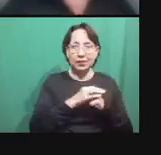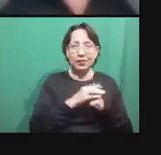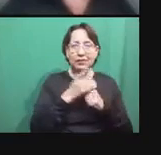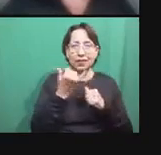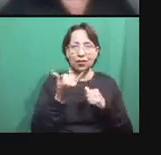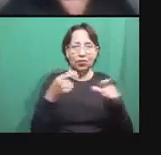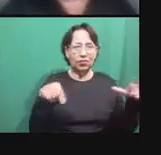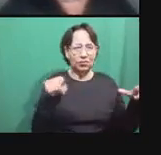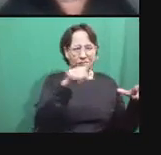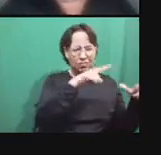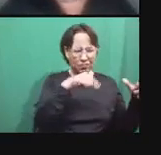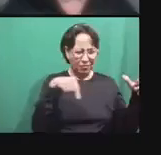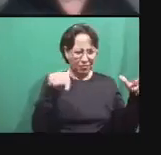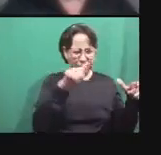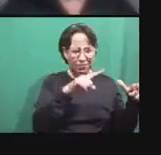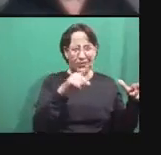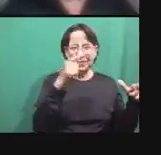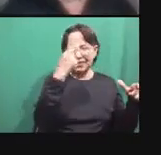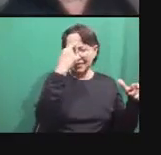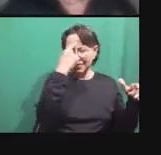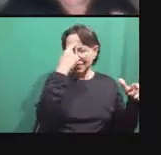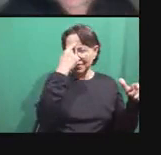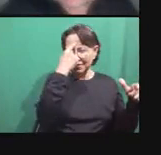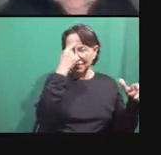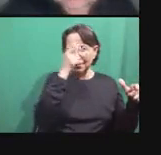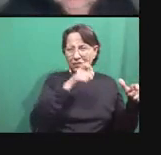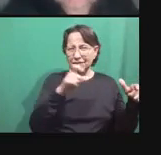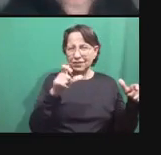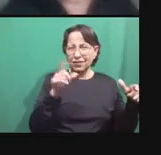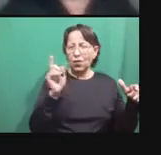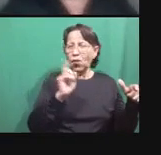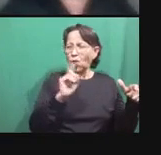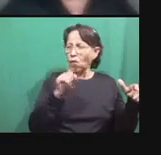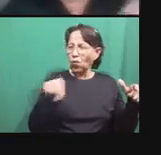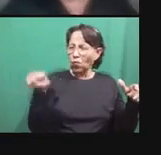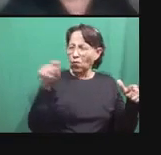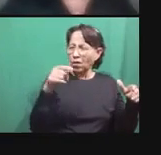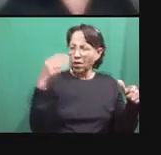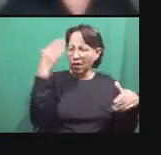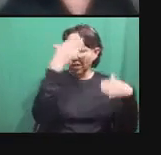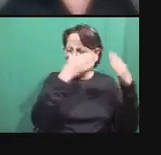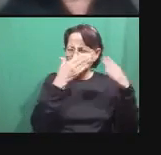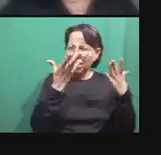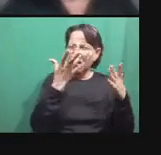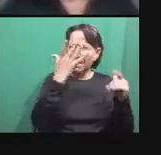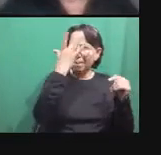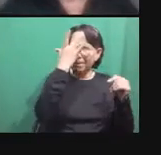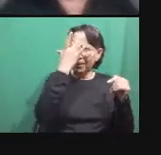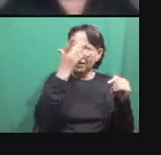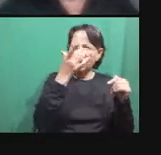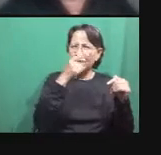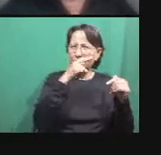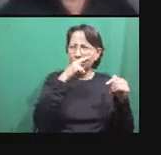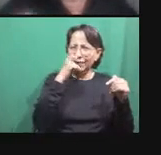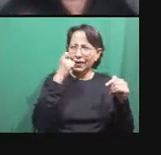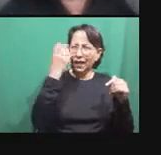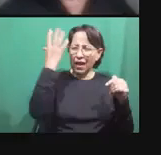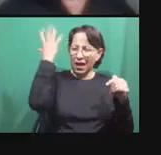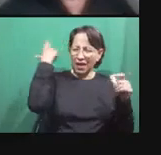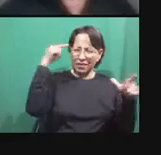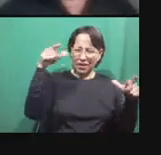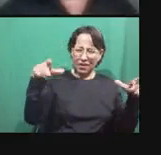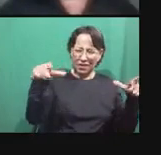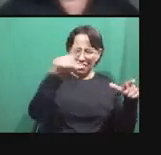no se pregunten siquiera o hagan un cuestionamiento siquiera por esas cosas horribles que sucedían allí. Hay una